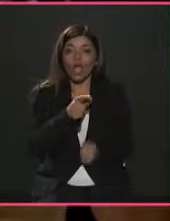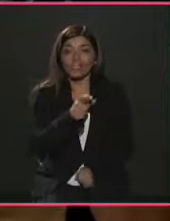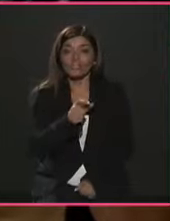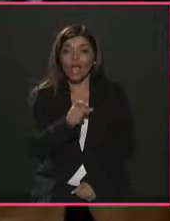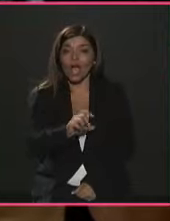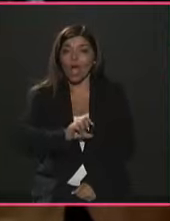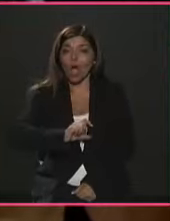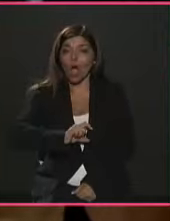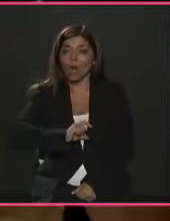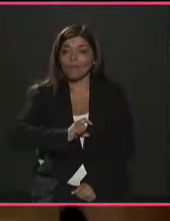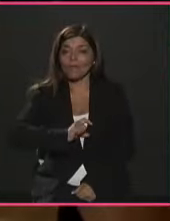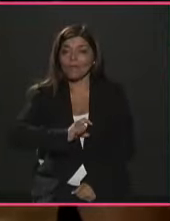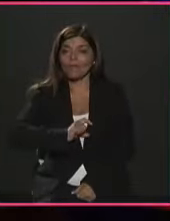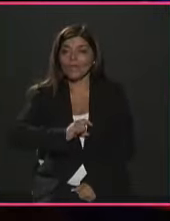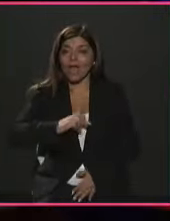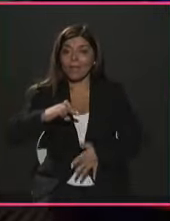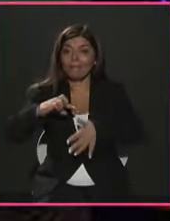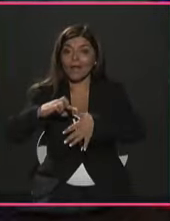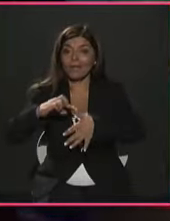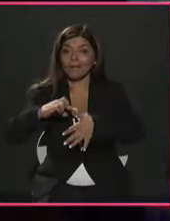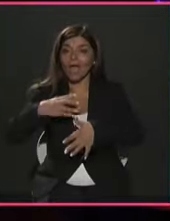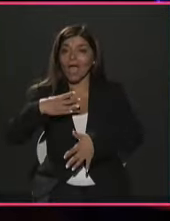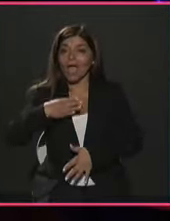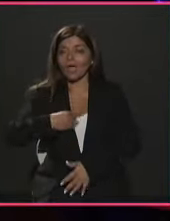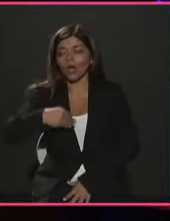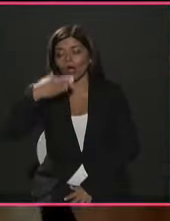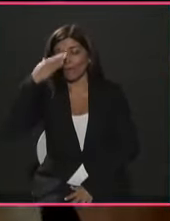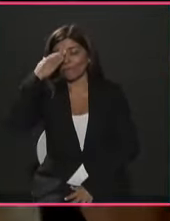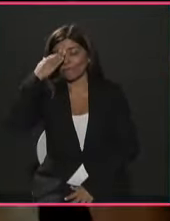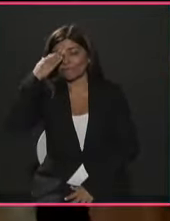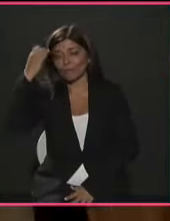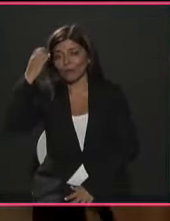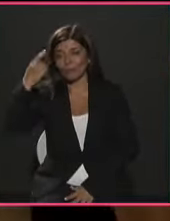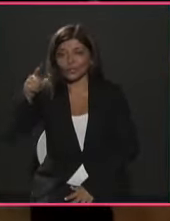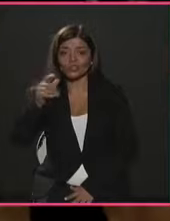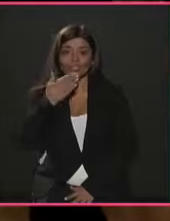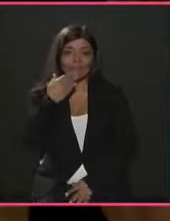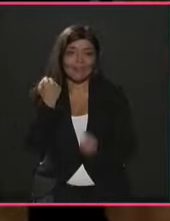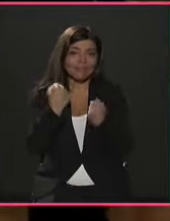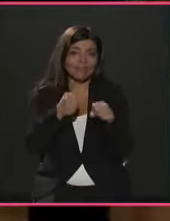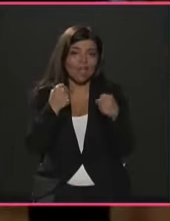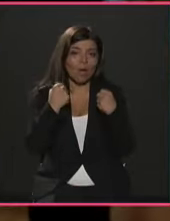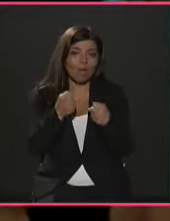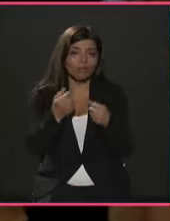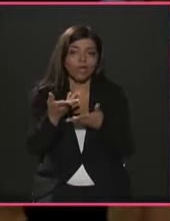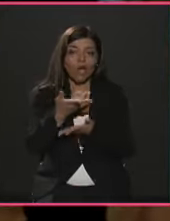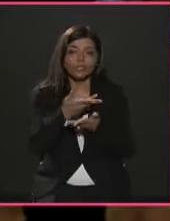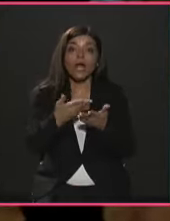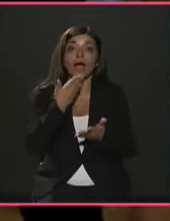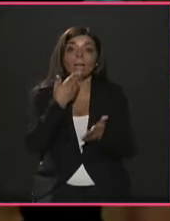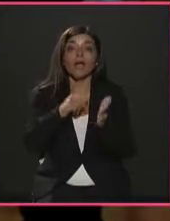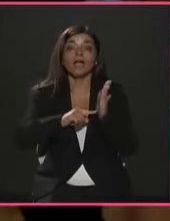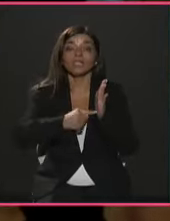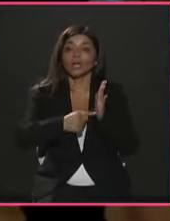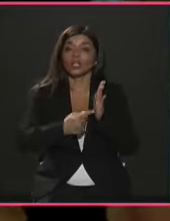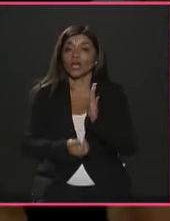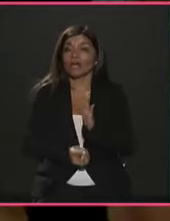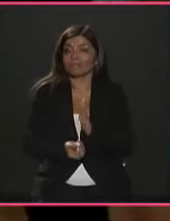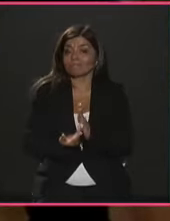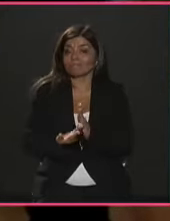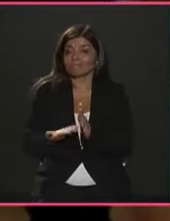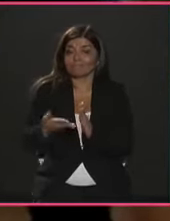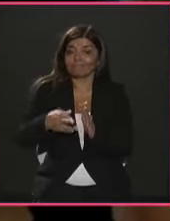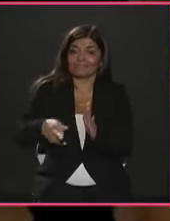Panamericano hijo de una eminencia que por supuesto Tratamos de mezclar todos esos esos ámbitos y relevar también la